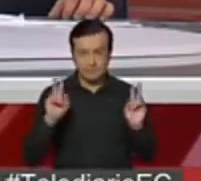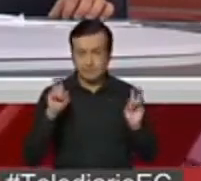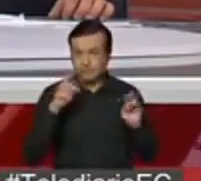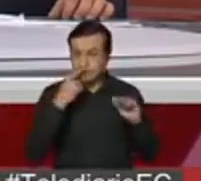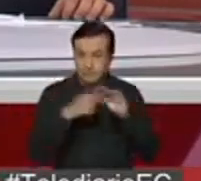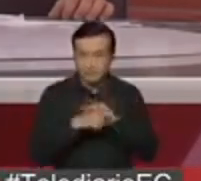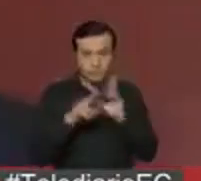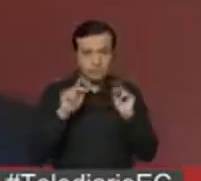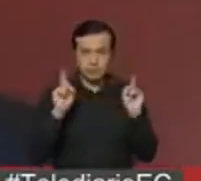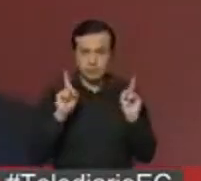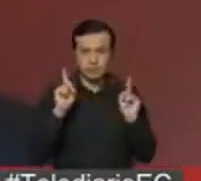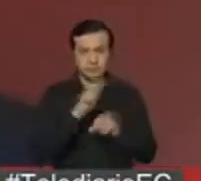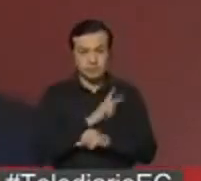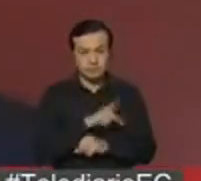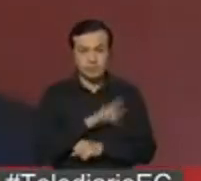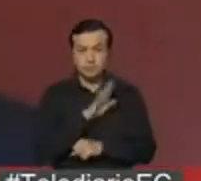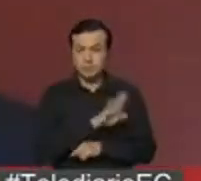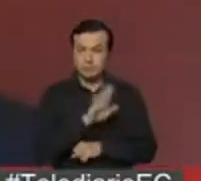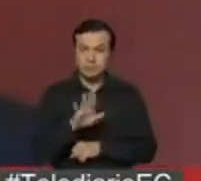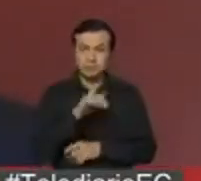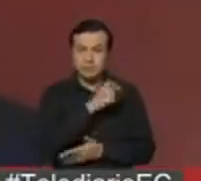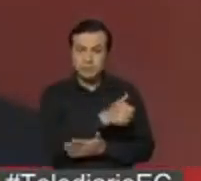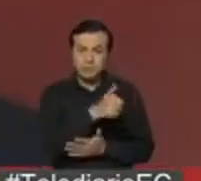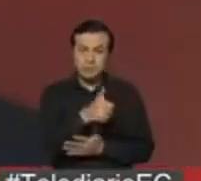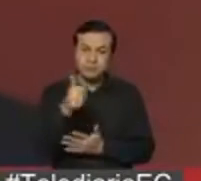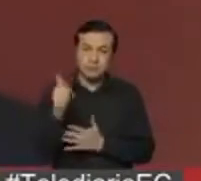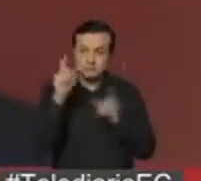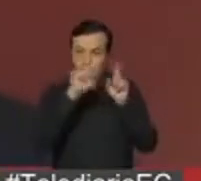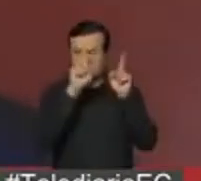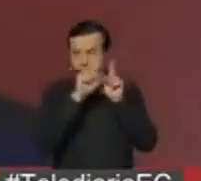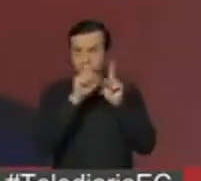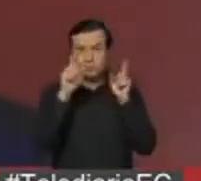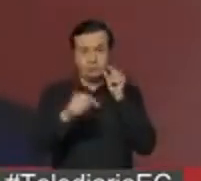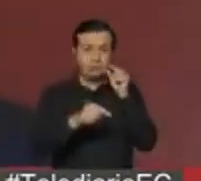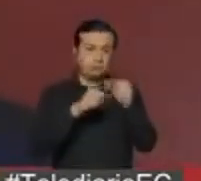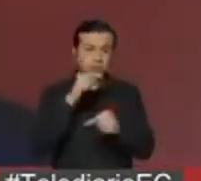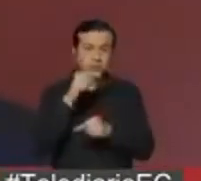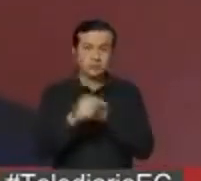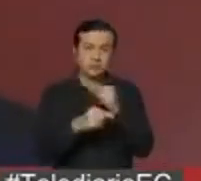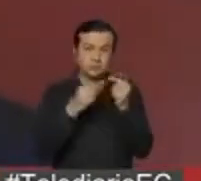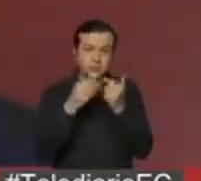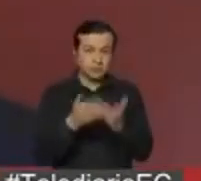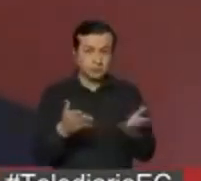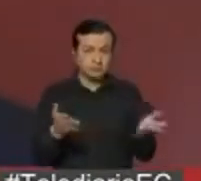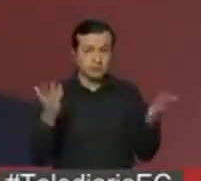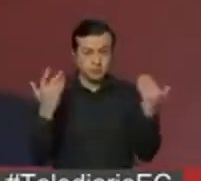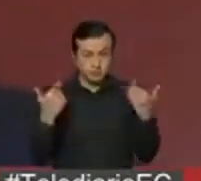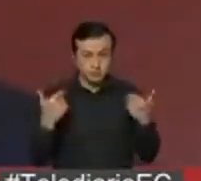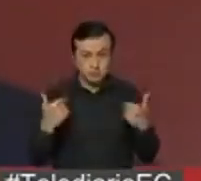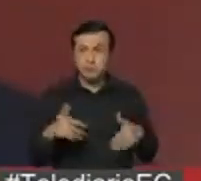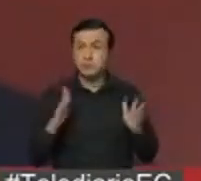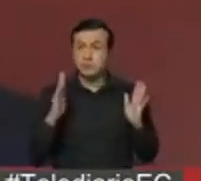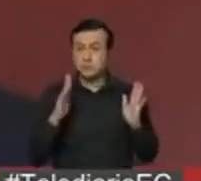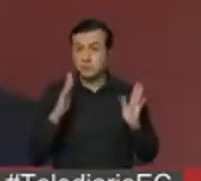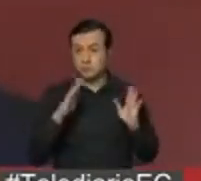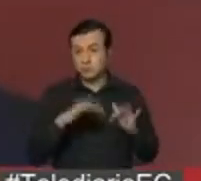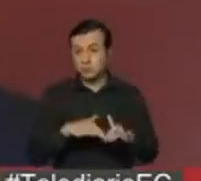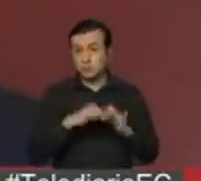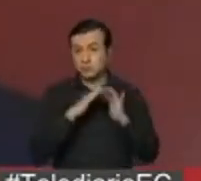un tema particular, privado, de cada una de las aerolíneas, pero sí, conforme se vayan